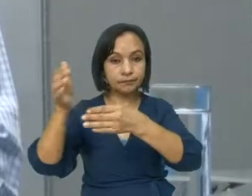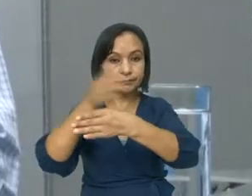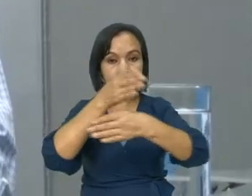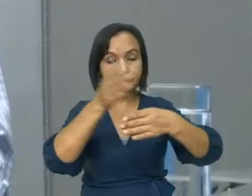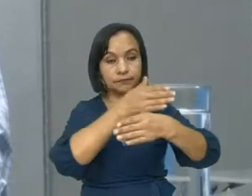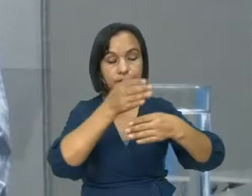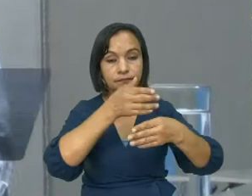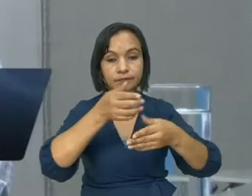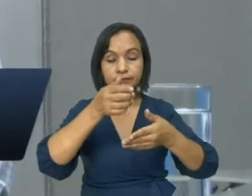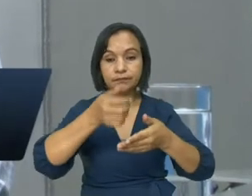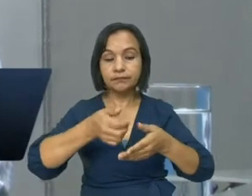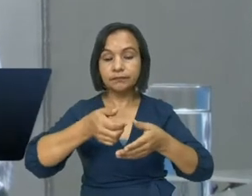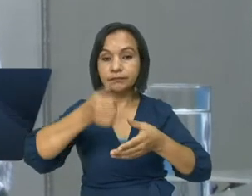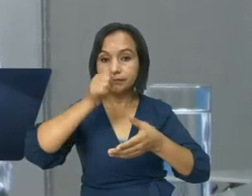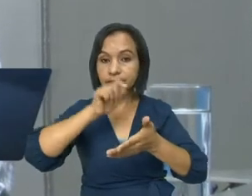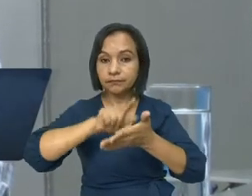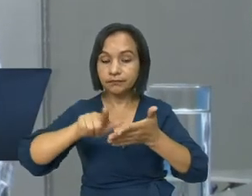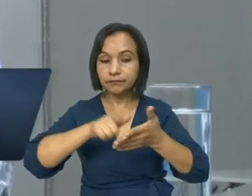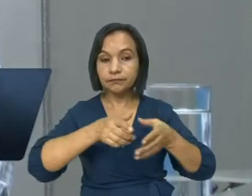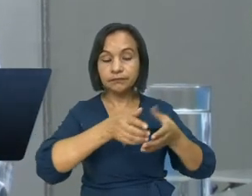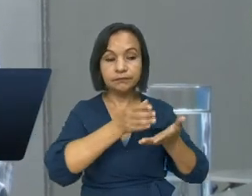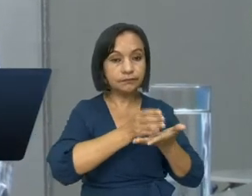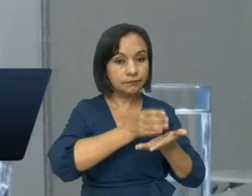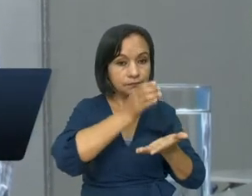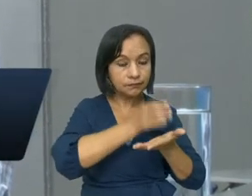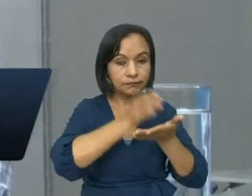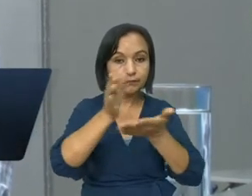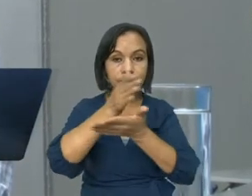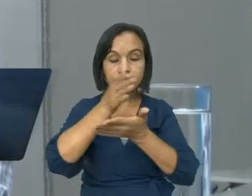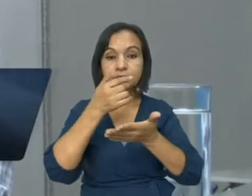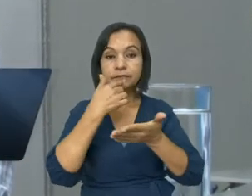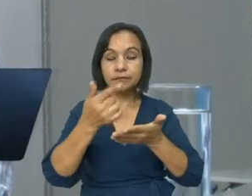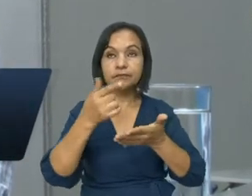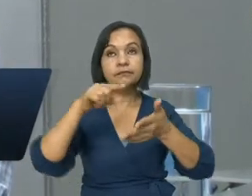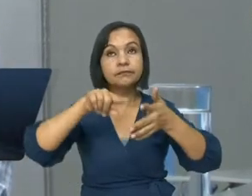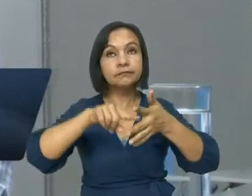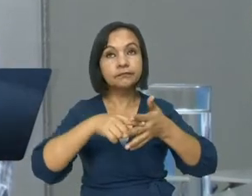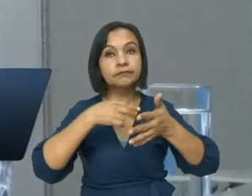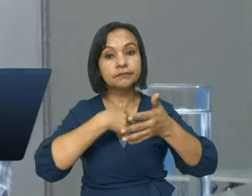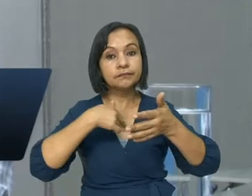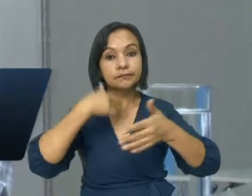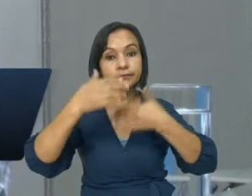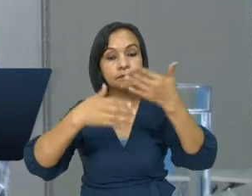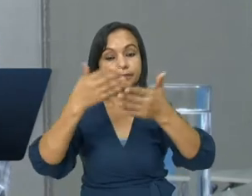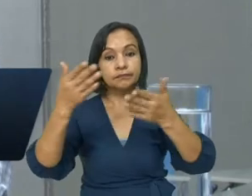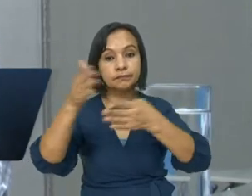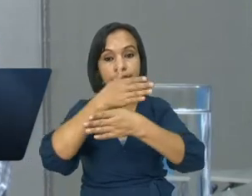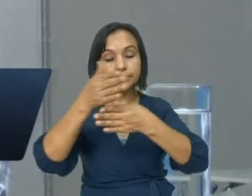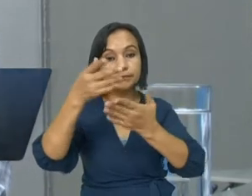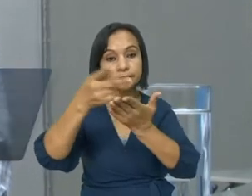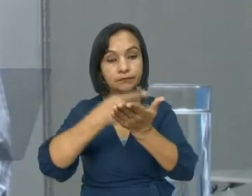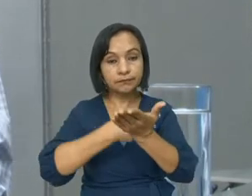agua, saneamiento a nivel de las comunidades rurales. Nosotros echamos a andar una serie de proyectos, como